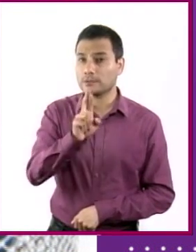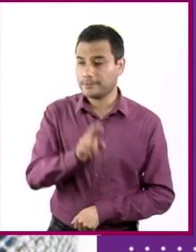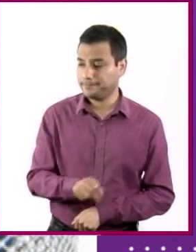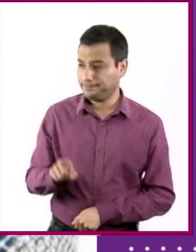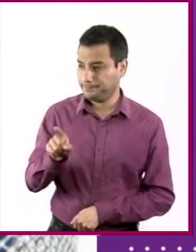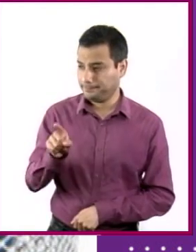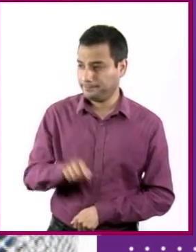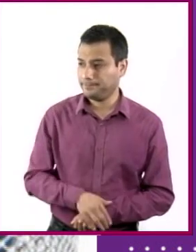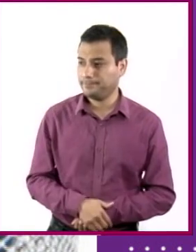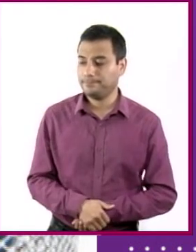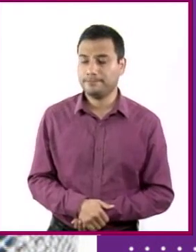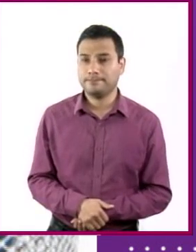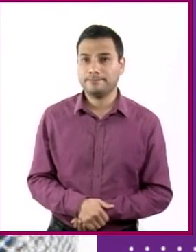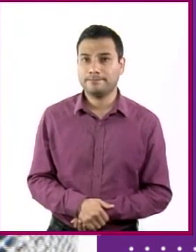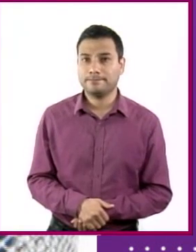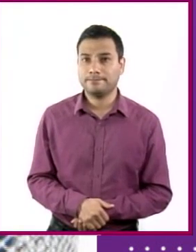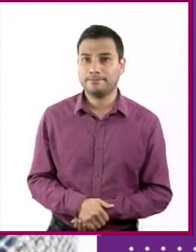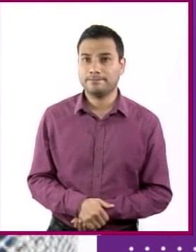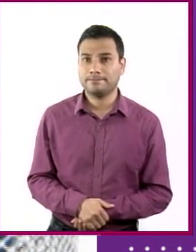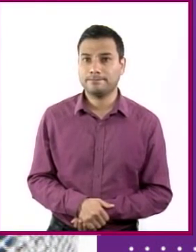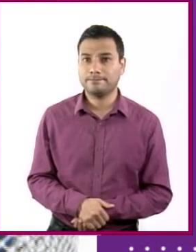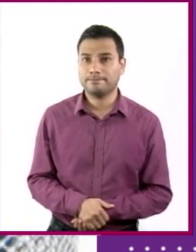She could draw very well.